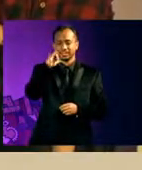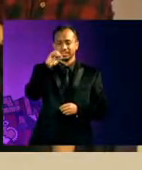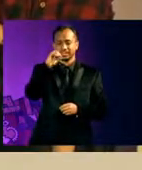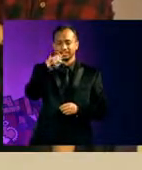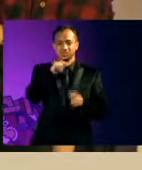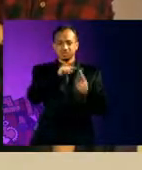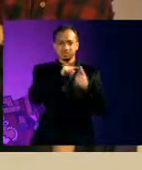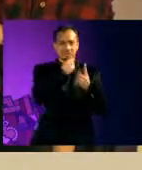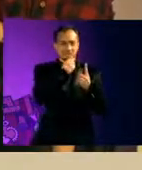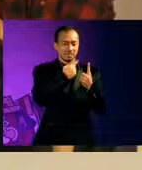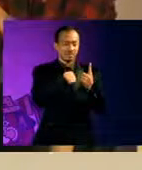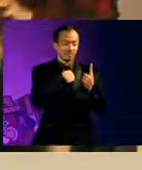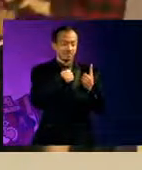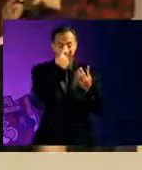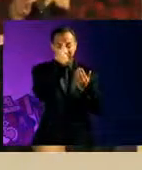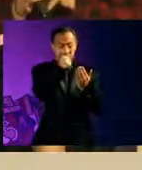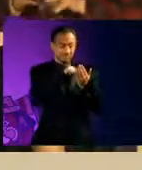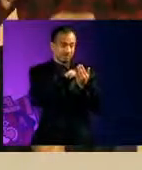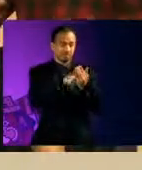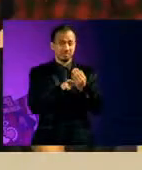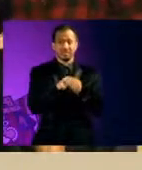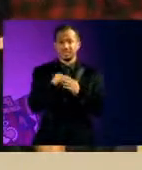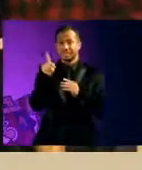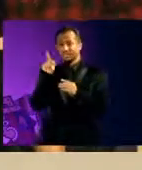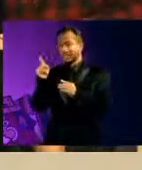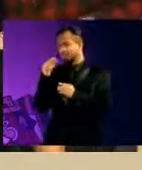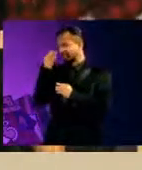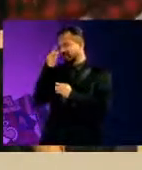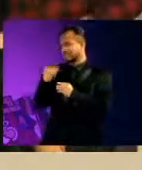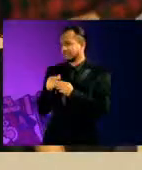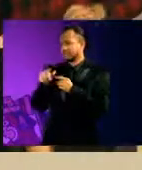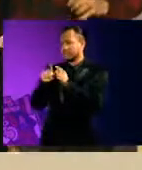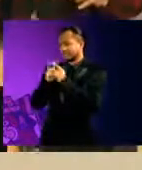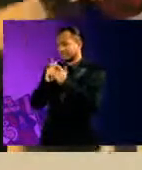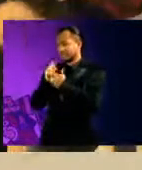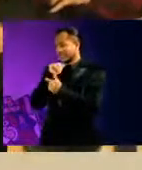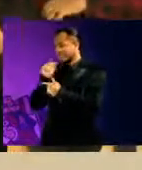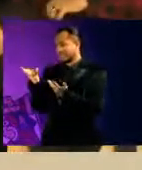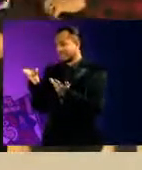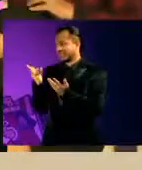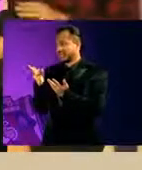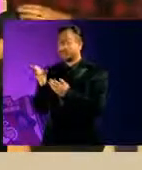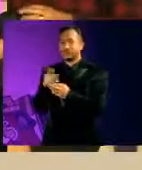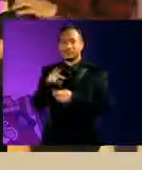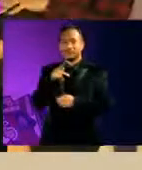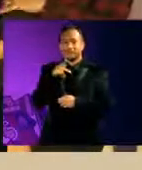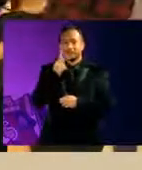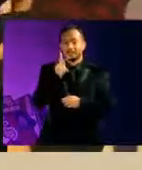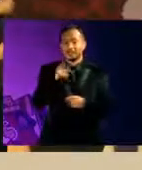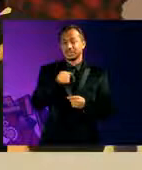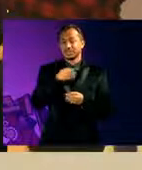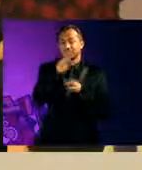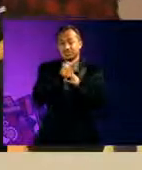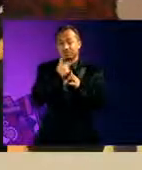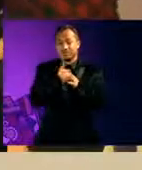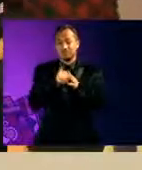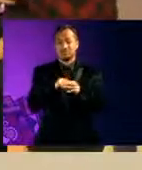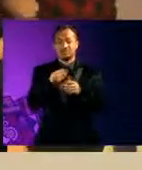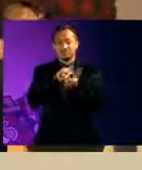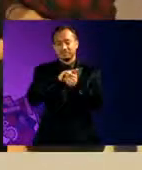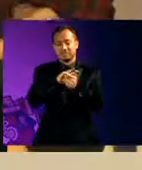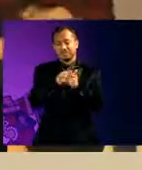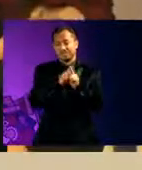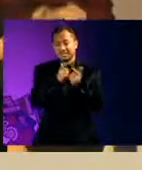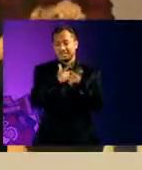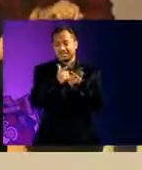yo no he leído nada tuviera manito porque apenas estoy leyendo dostoievski y le dije no no quédate con dostoievski para que te quieres meter